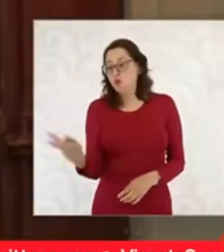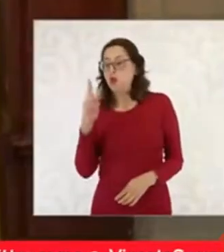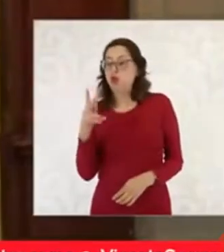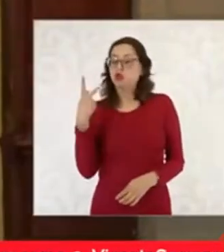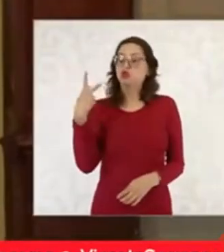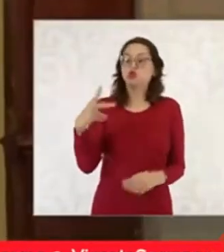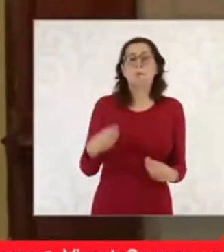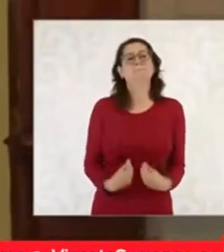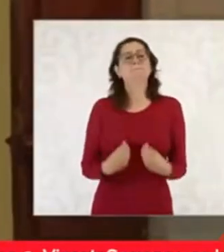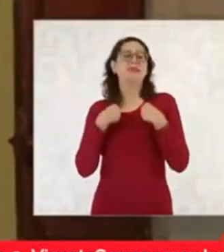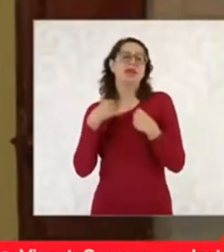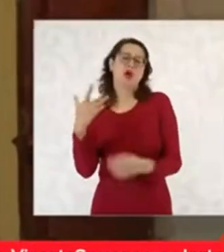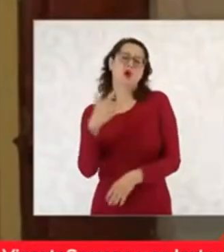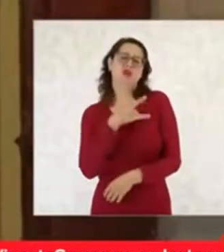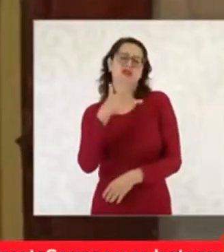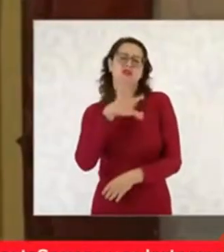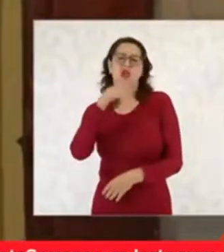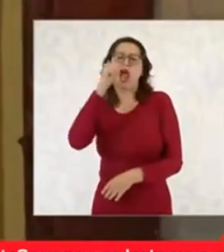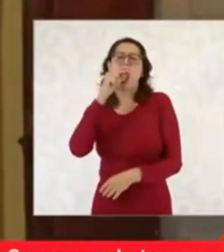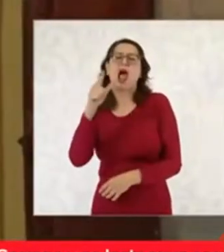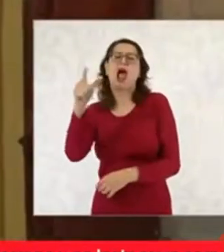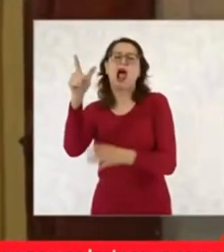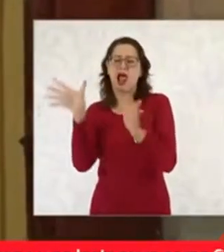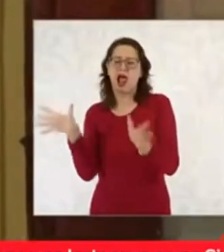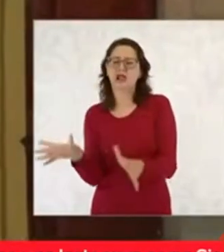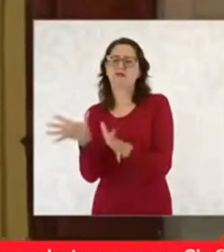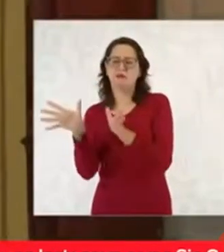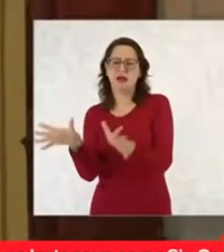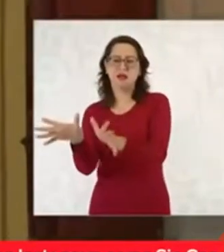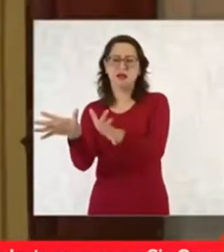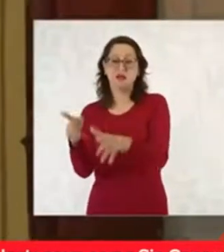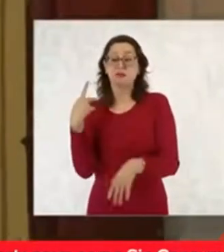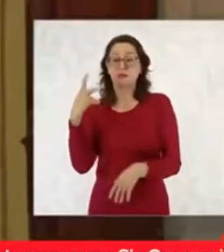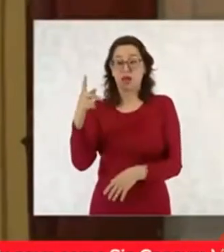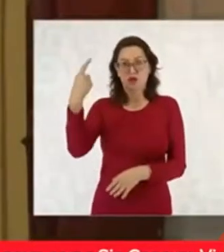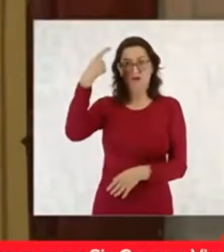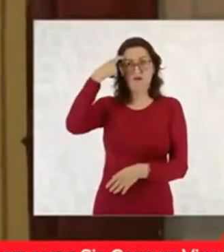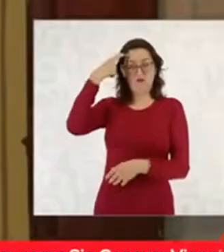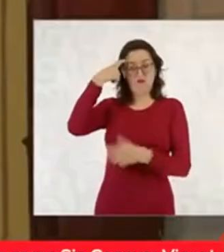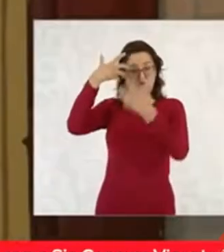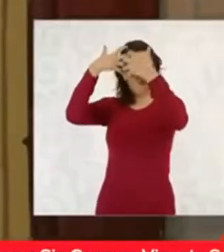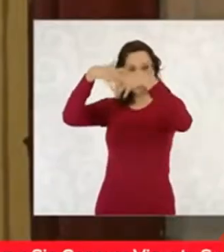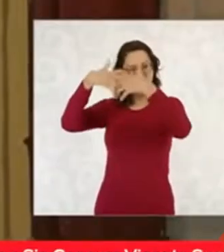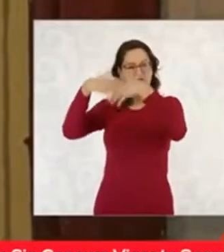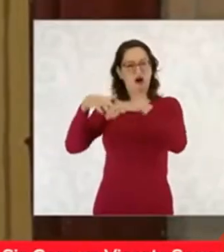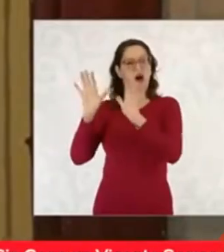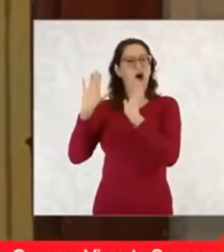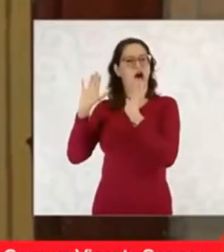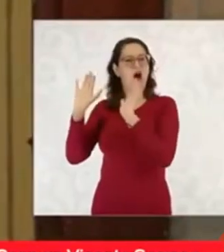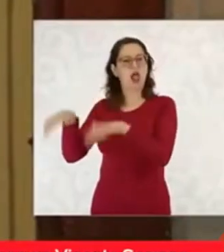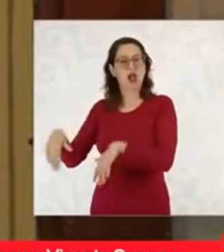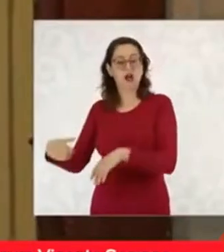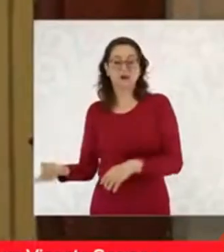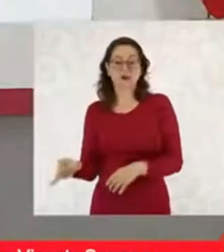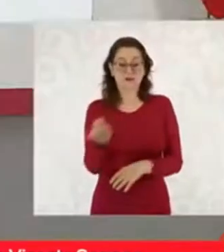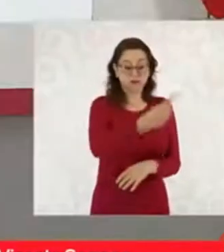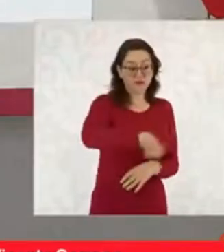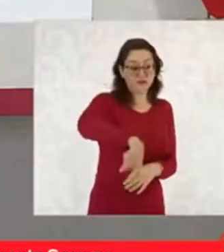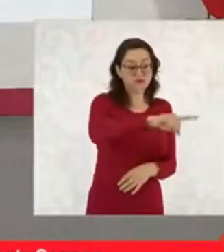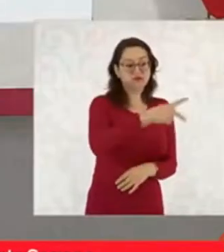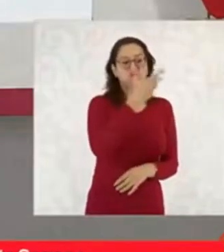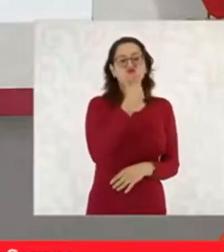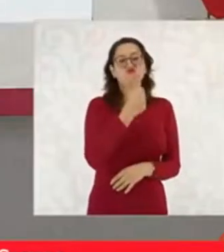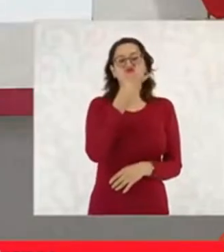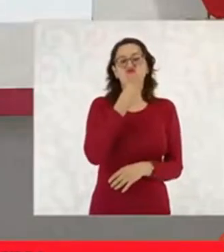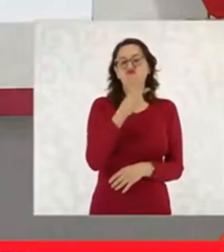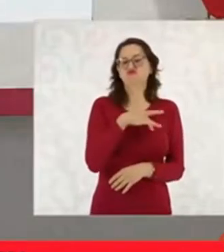del corazón y del alma, mientras se descuida y omite el desarrollo de su razón. El vulgo de los hombres quéjase de ello porque